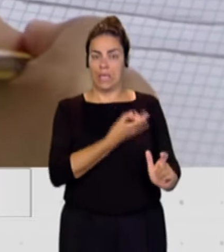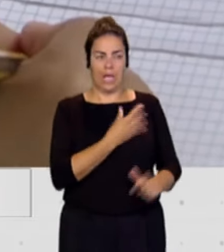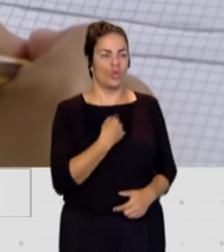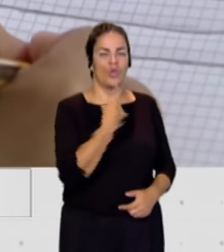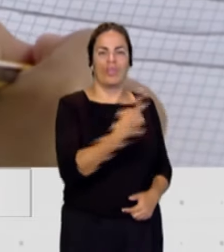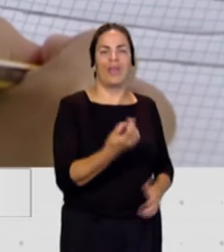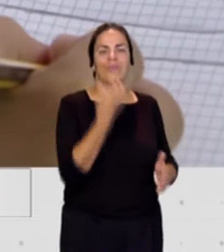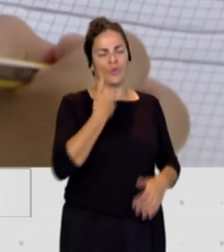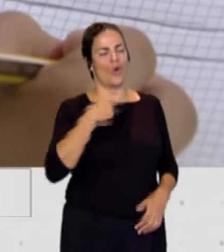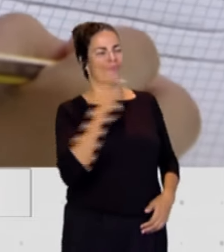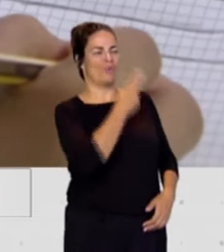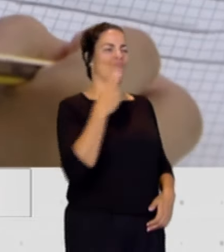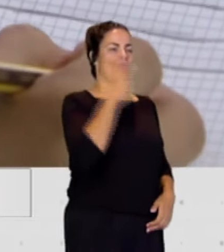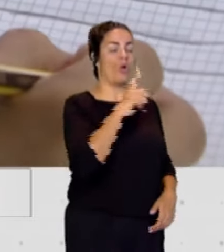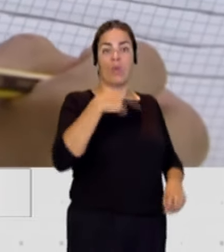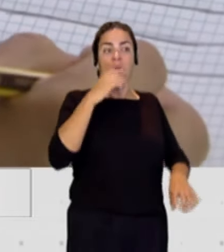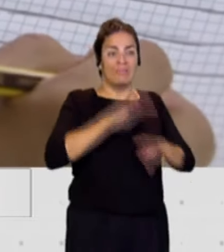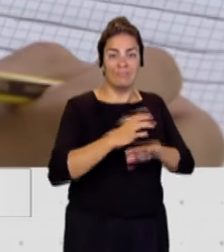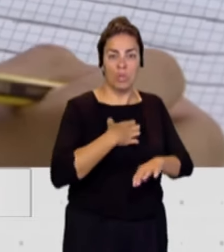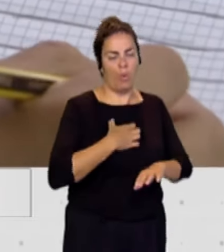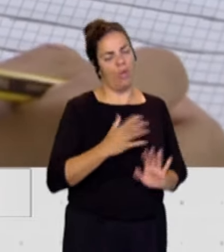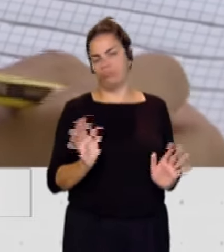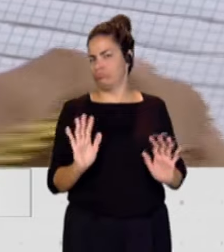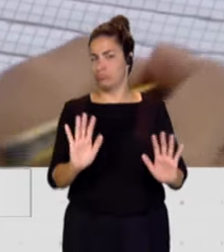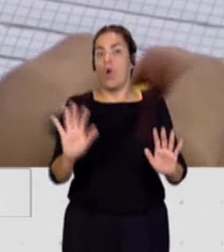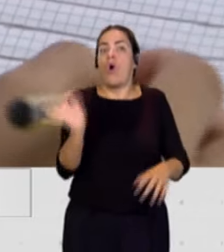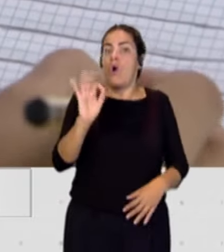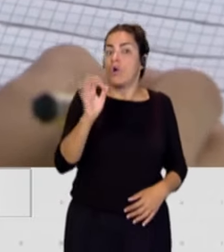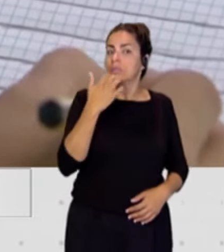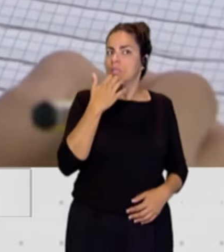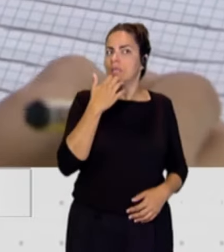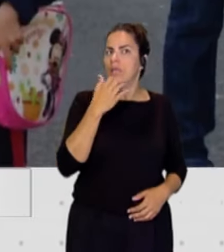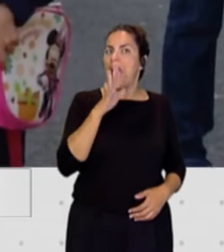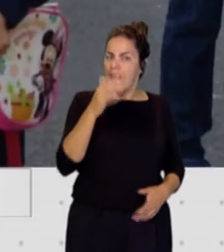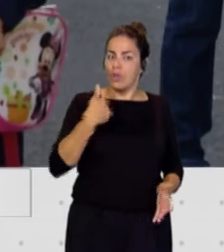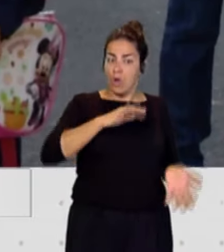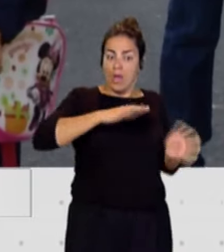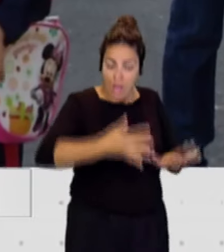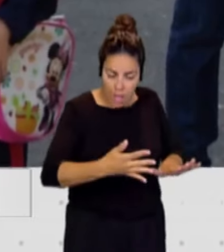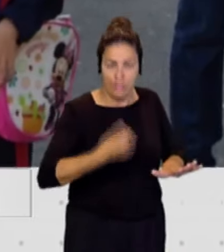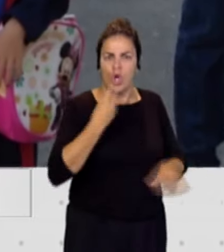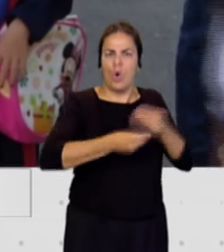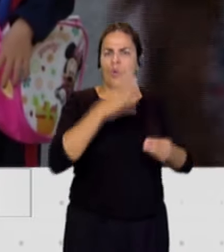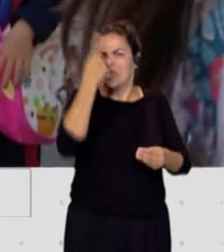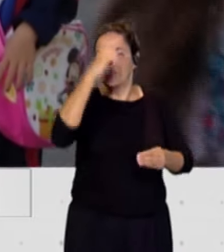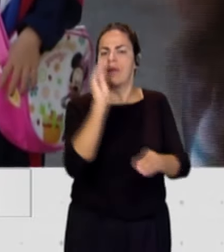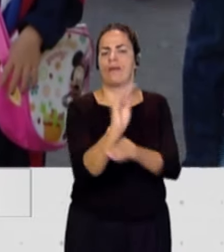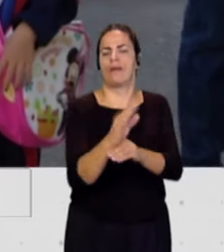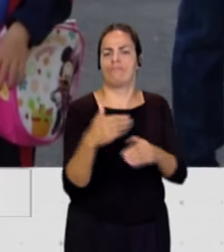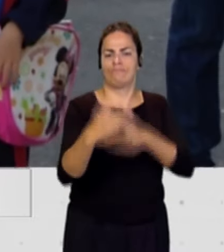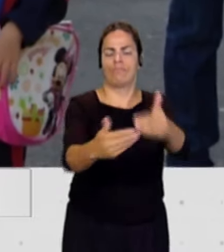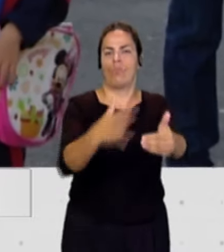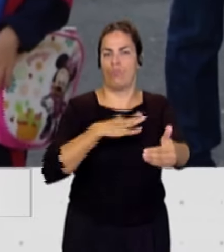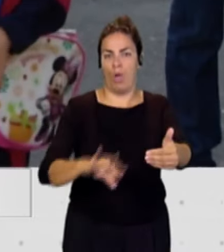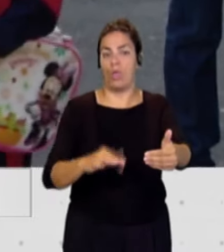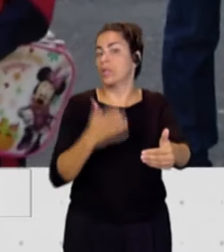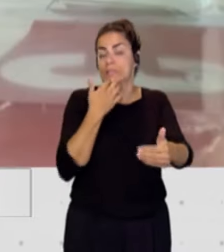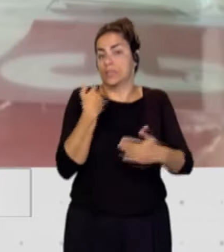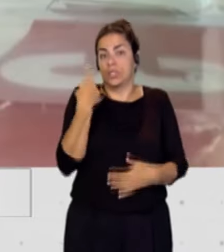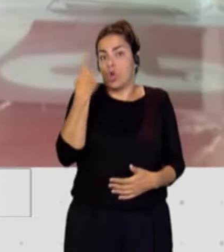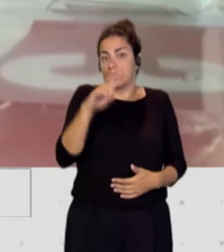que no pueda cumplir y no voy a poner en marcha nada que no pueda mantener Porque si económicamente si presupuestaria